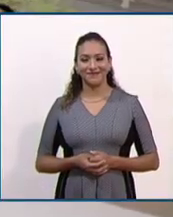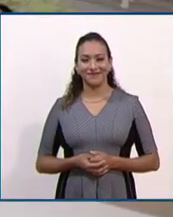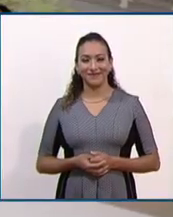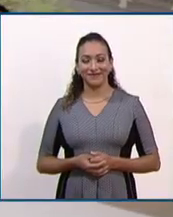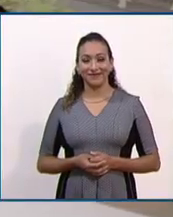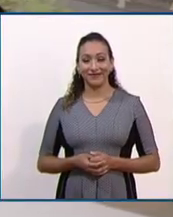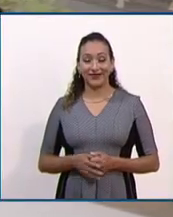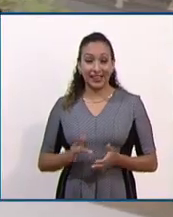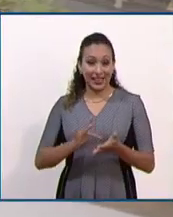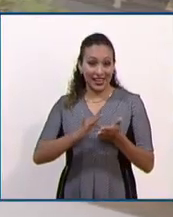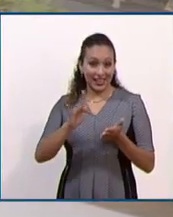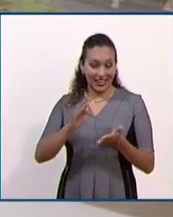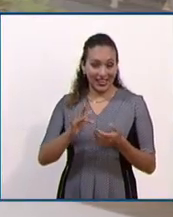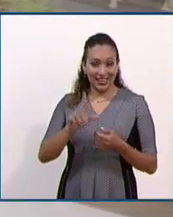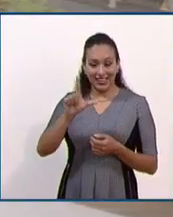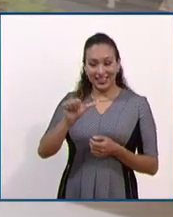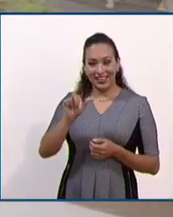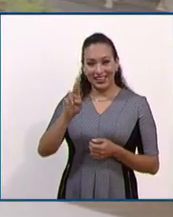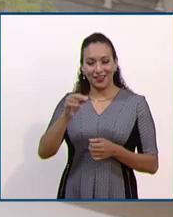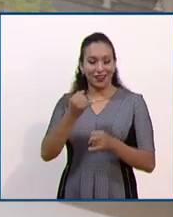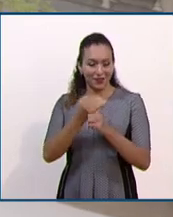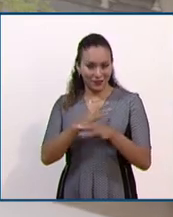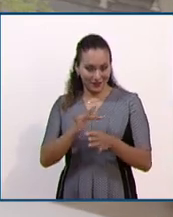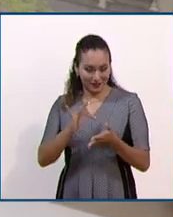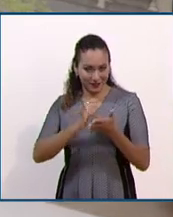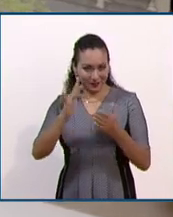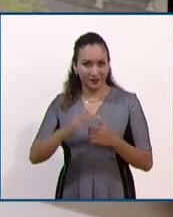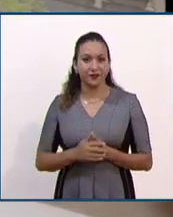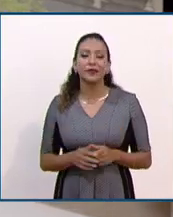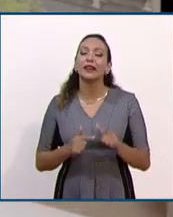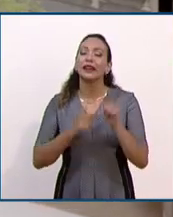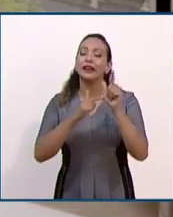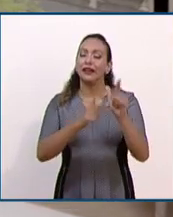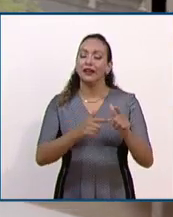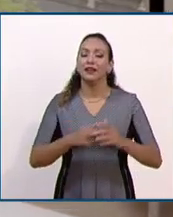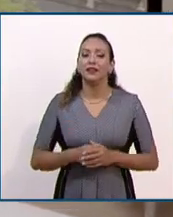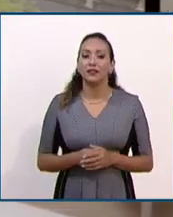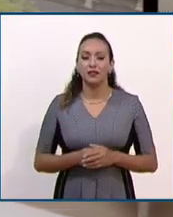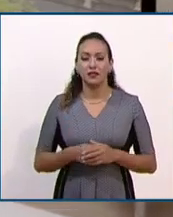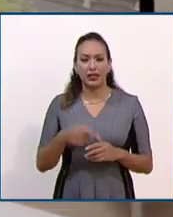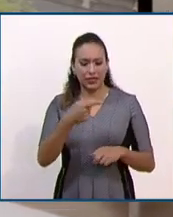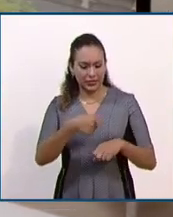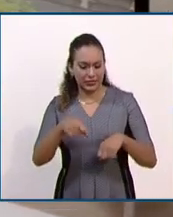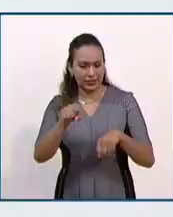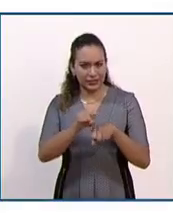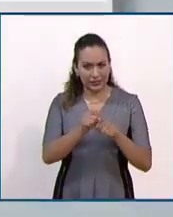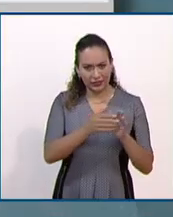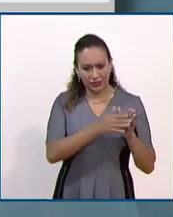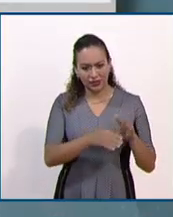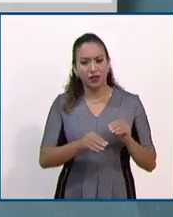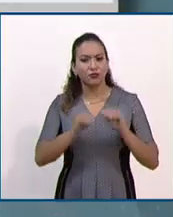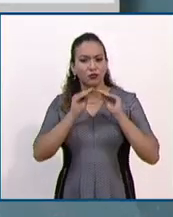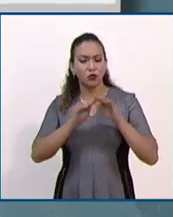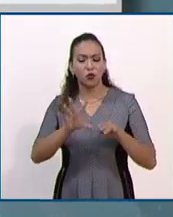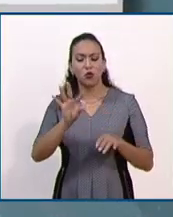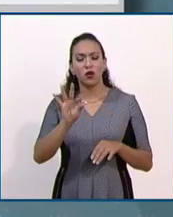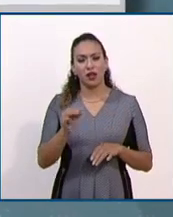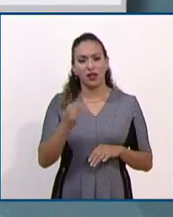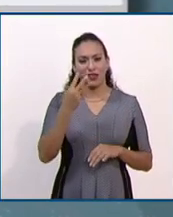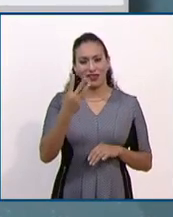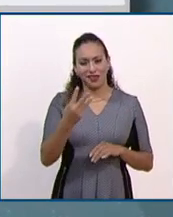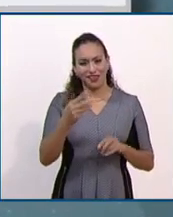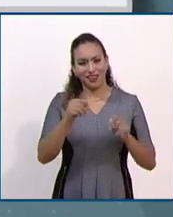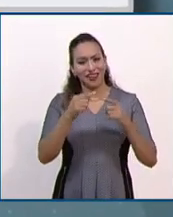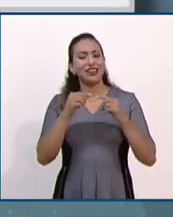Gracias a Laura Murillo por esta información. Seguimos con más noticias. En el Semanario Judicial se publicaron 43 criterios de diferentes